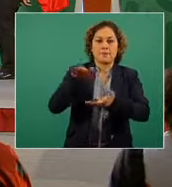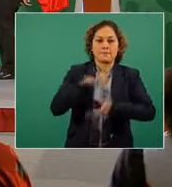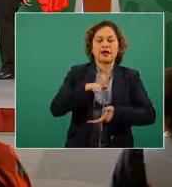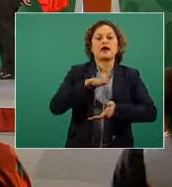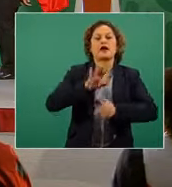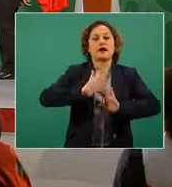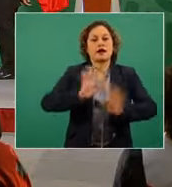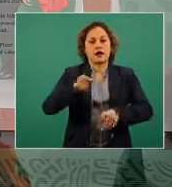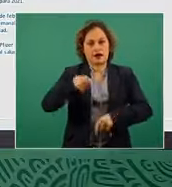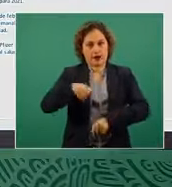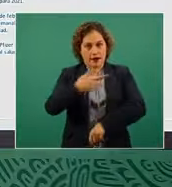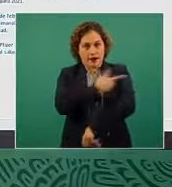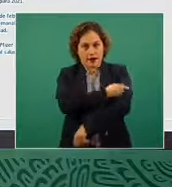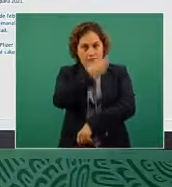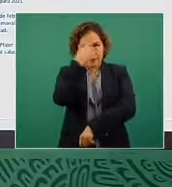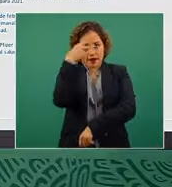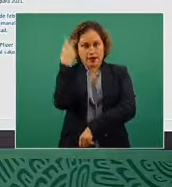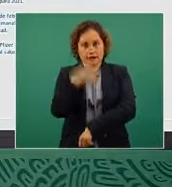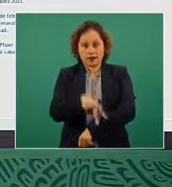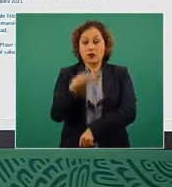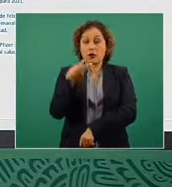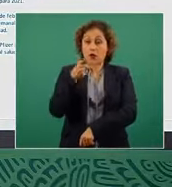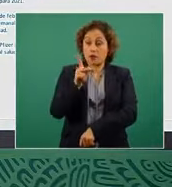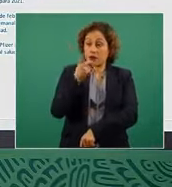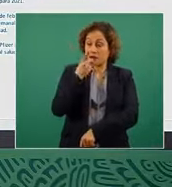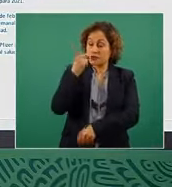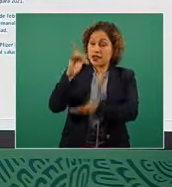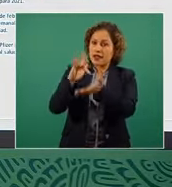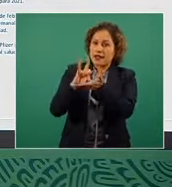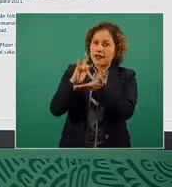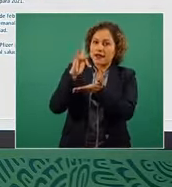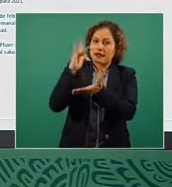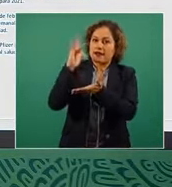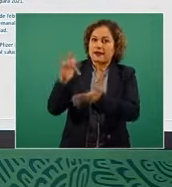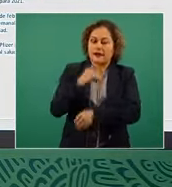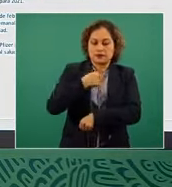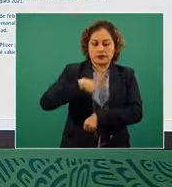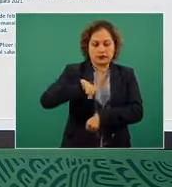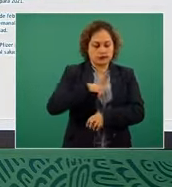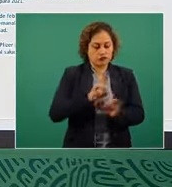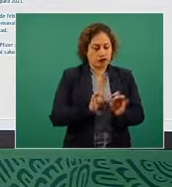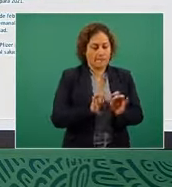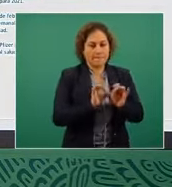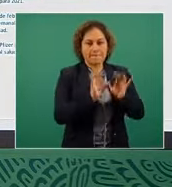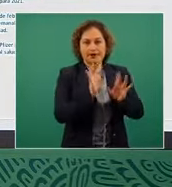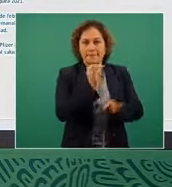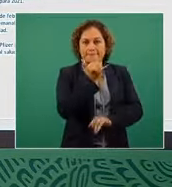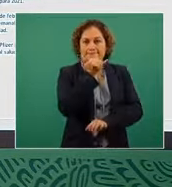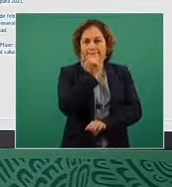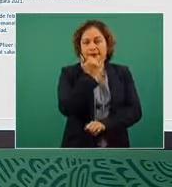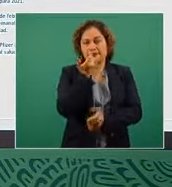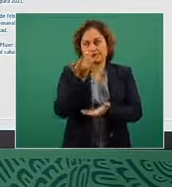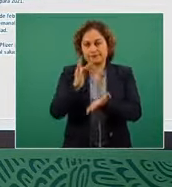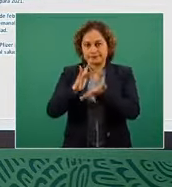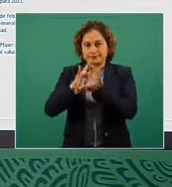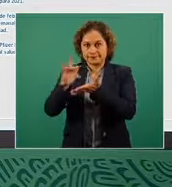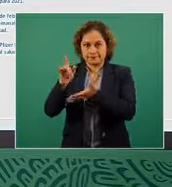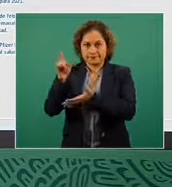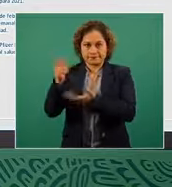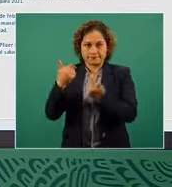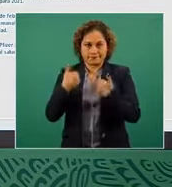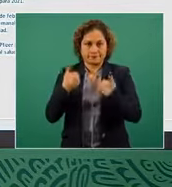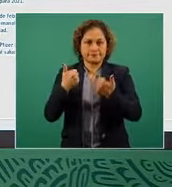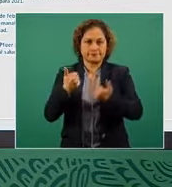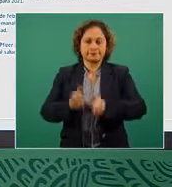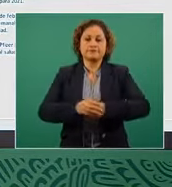Nuevamente agradecemos su comprensión ante esta eventualidad. Sin más por el momento, y reiterando el